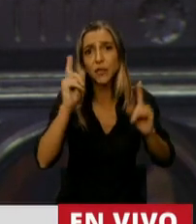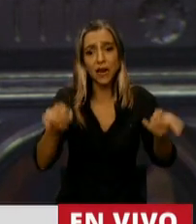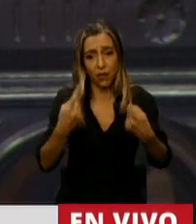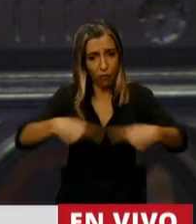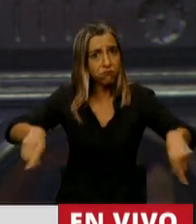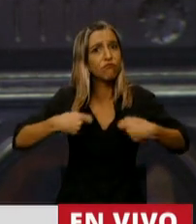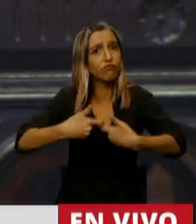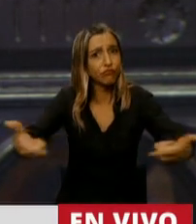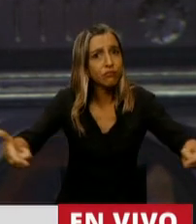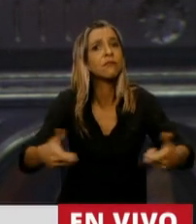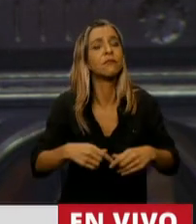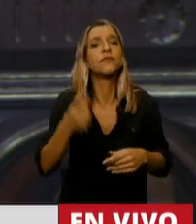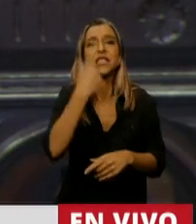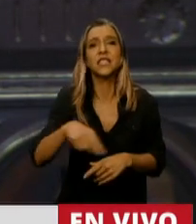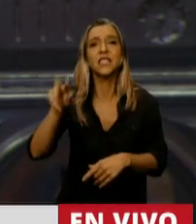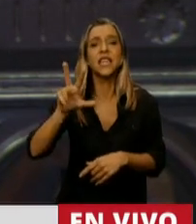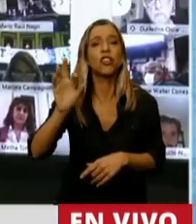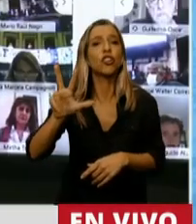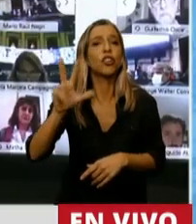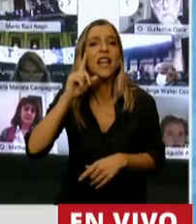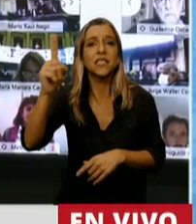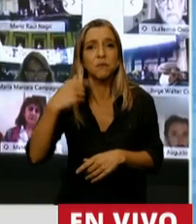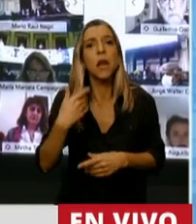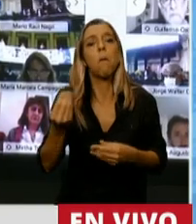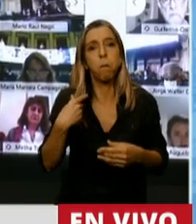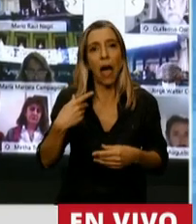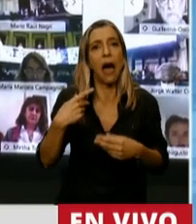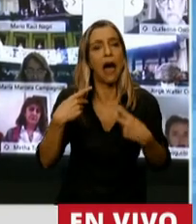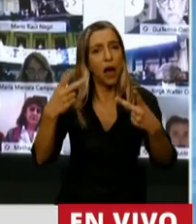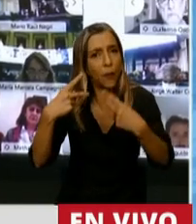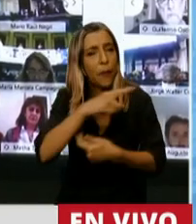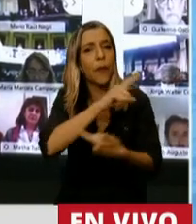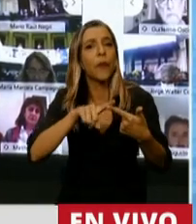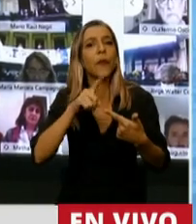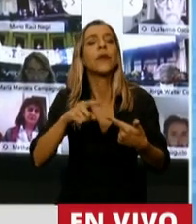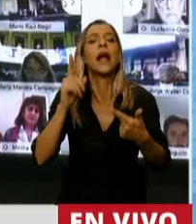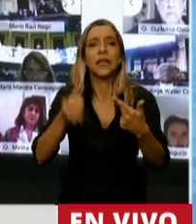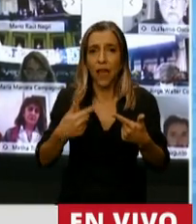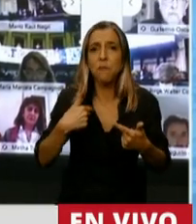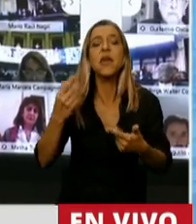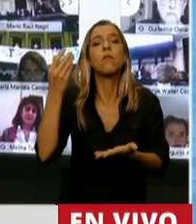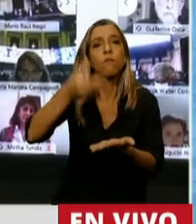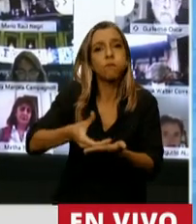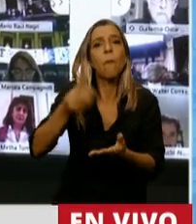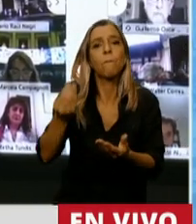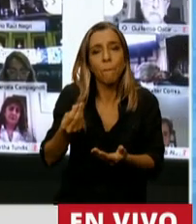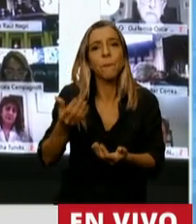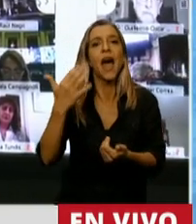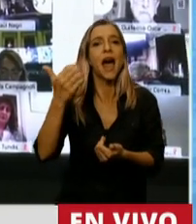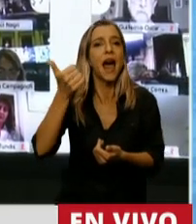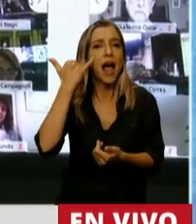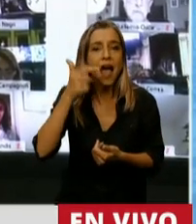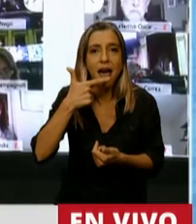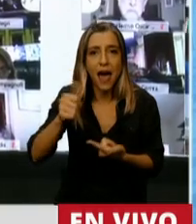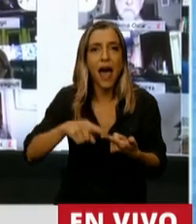lo estamos discutiendo, 103.000 para vialidad, 75.000 millones, ¿no? Estamos hablando para AISA, 69.000 en obras